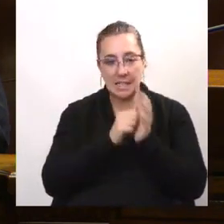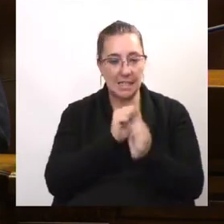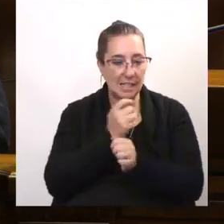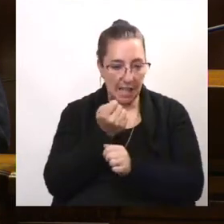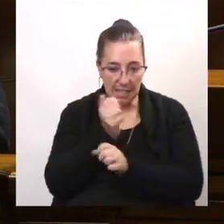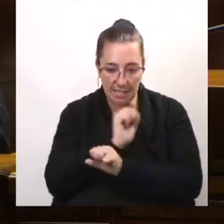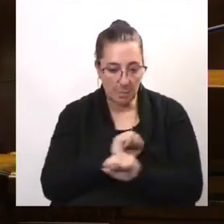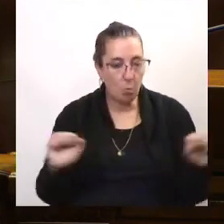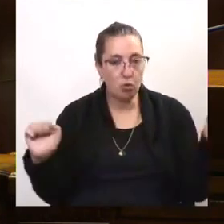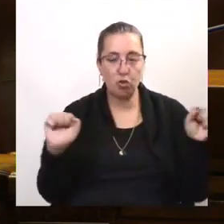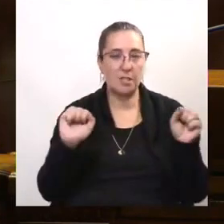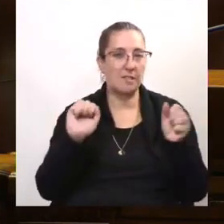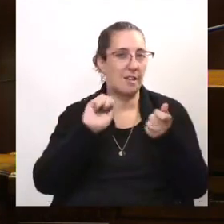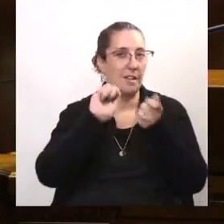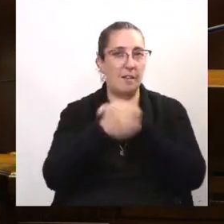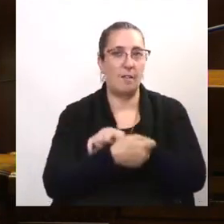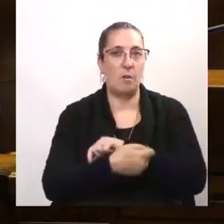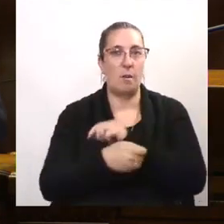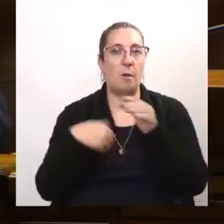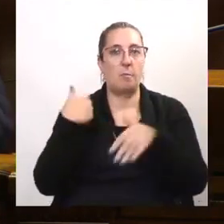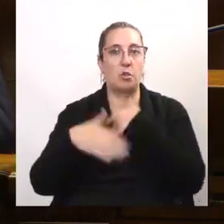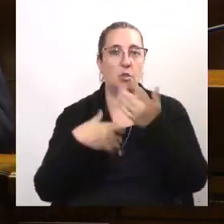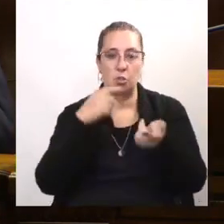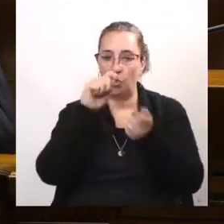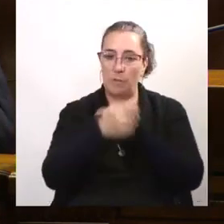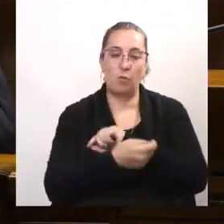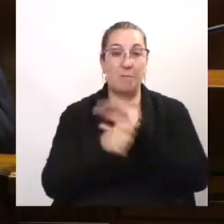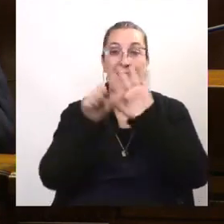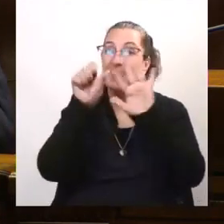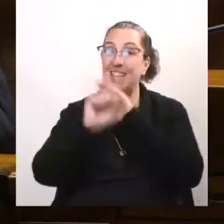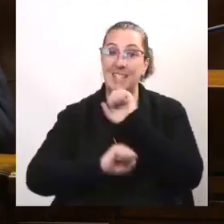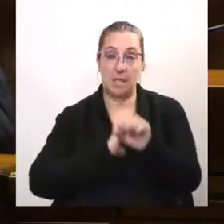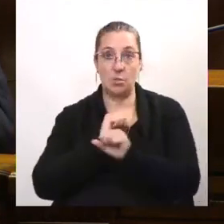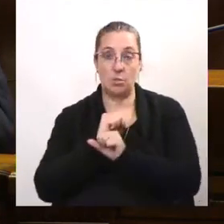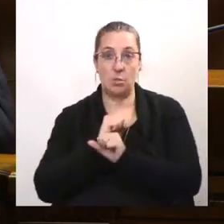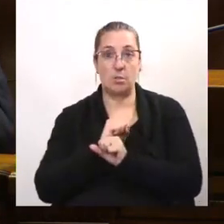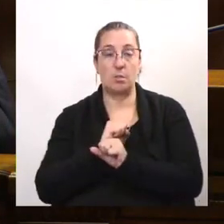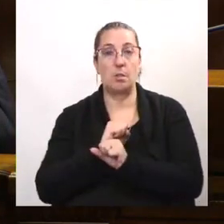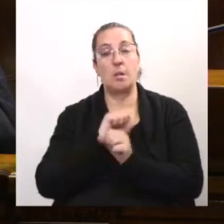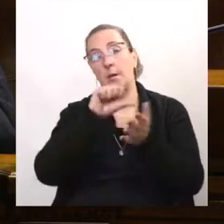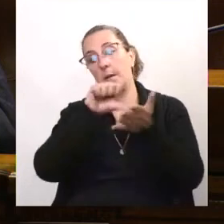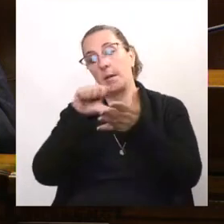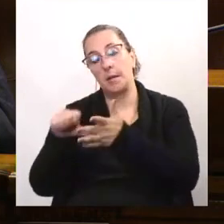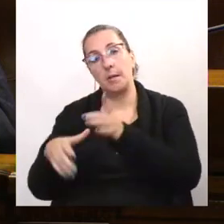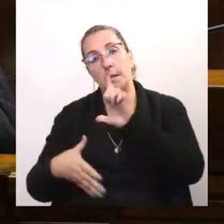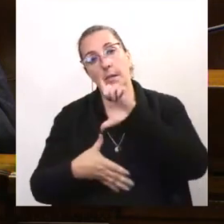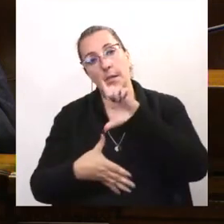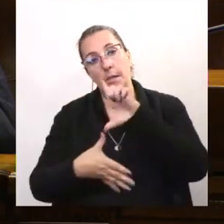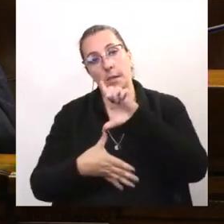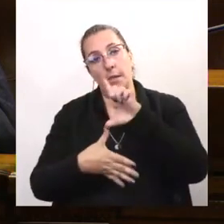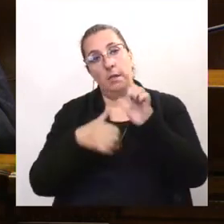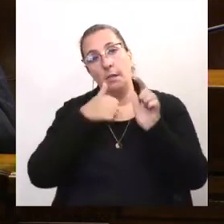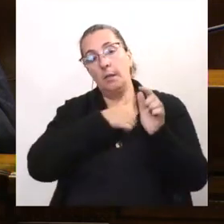de reformar, el proceso de reforma llevaba 6 años, los países latinoamericanos resolvieron el